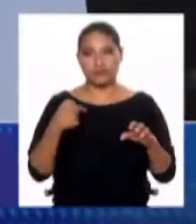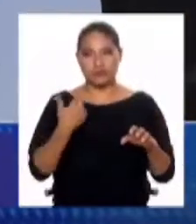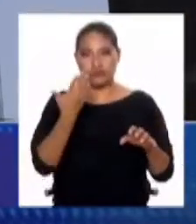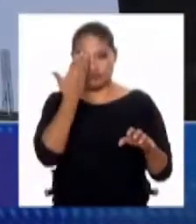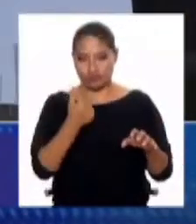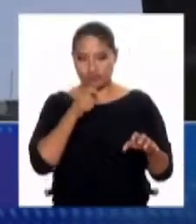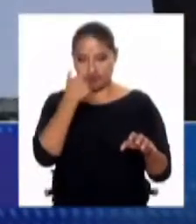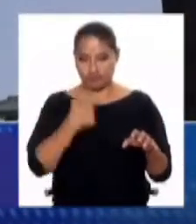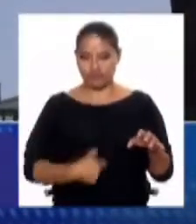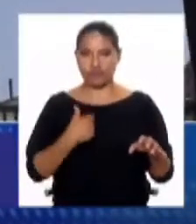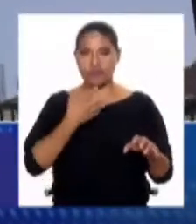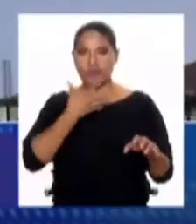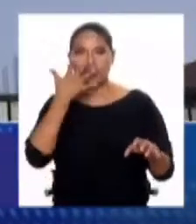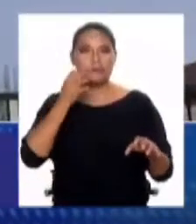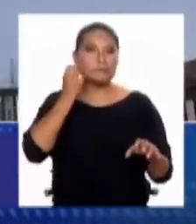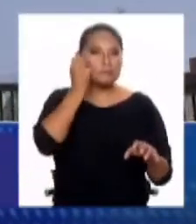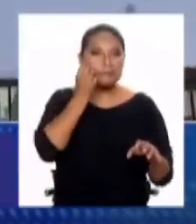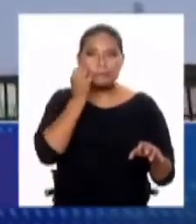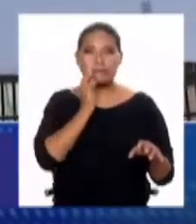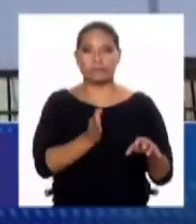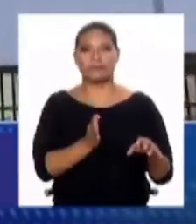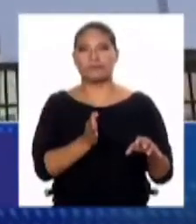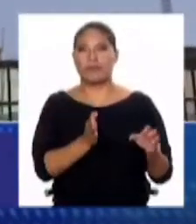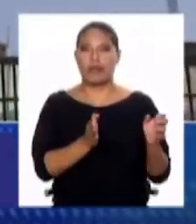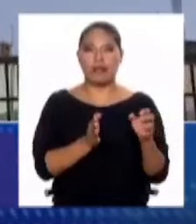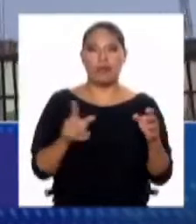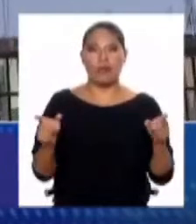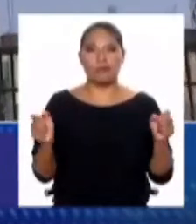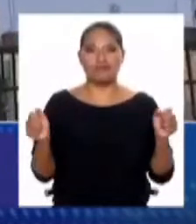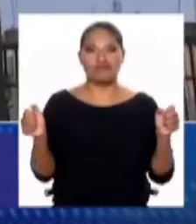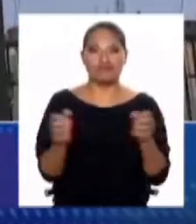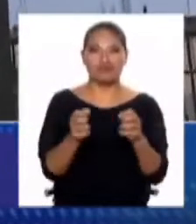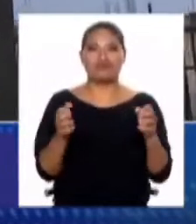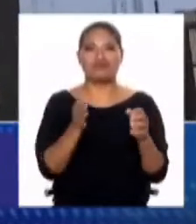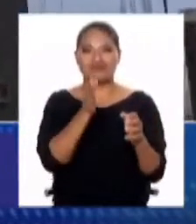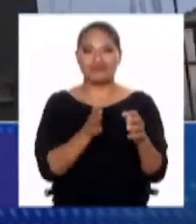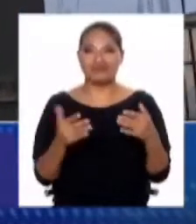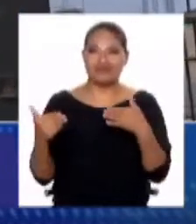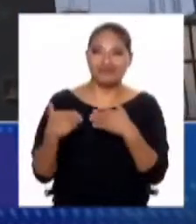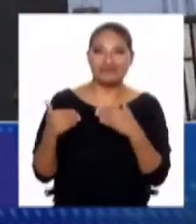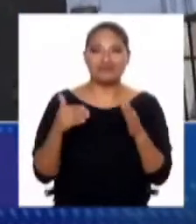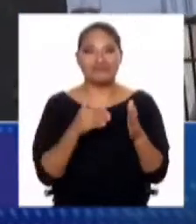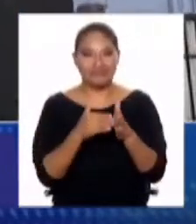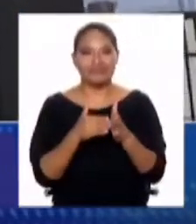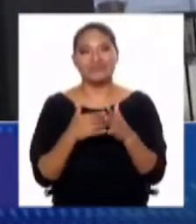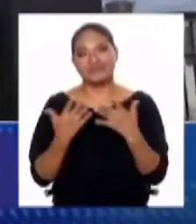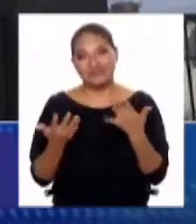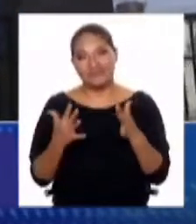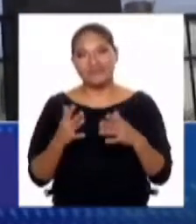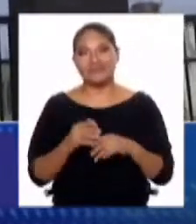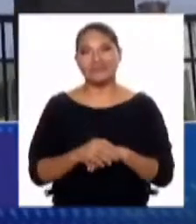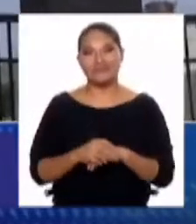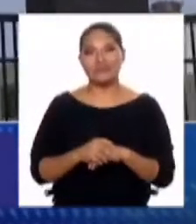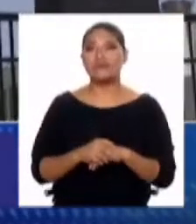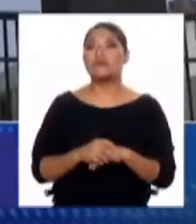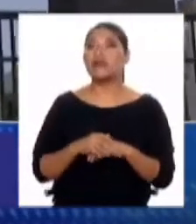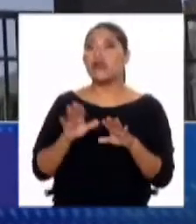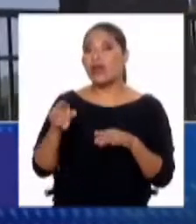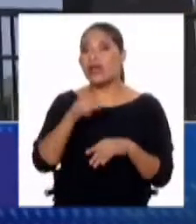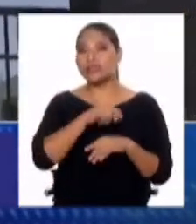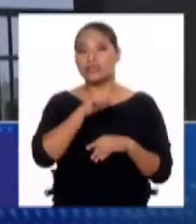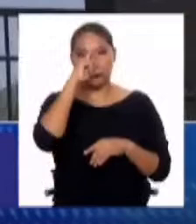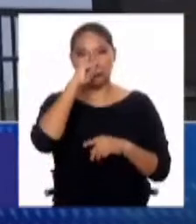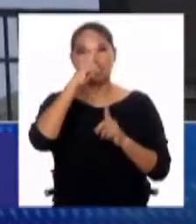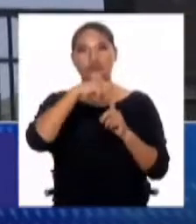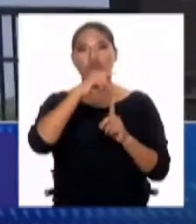gris nos apachurran, pues, ¿no? Justamente, el gobierno del señor Toledo, o él llega justamente con una propuesta que